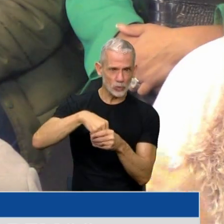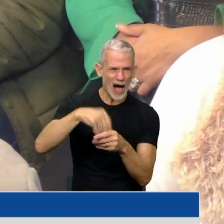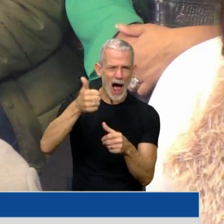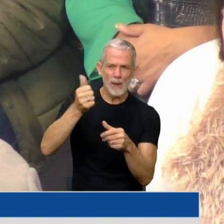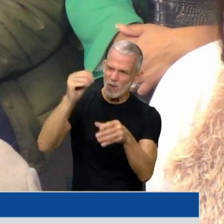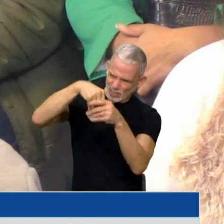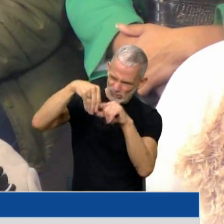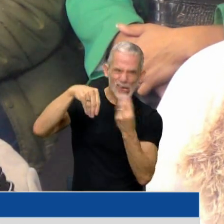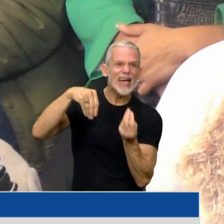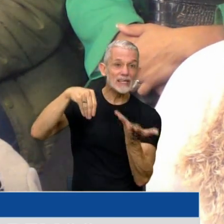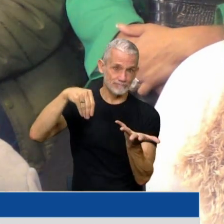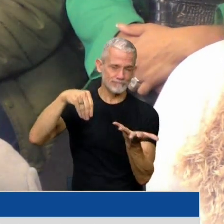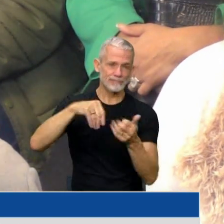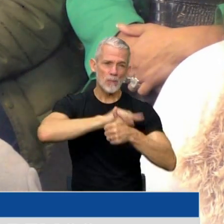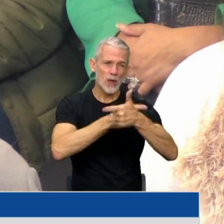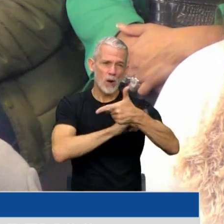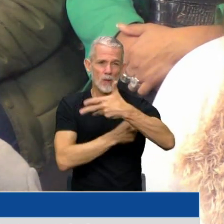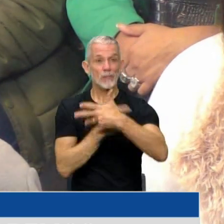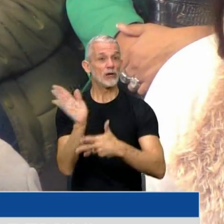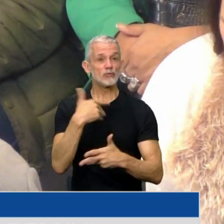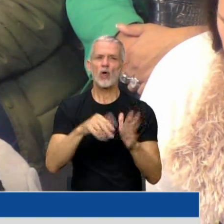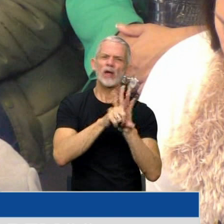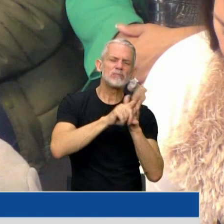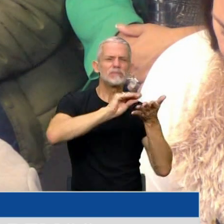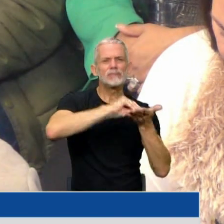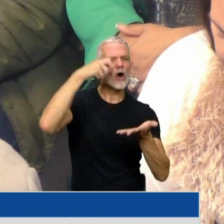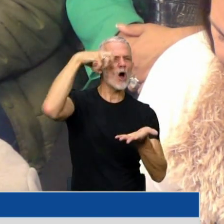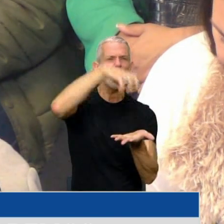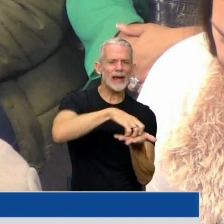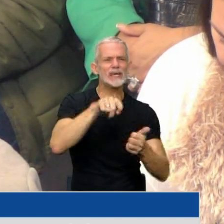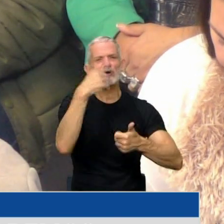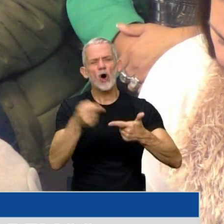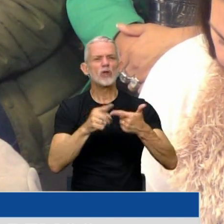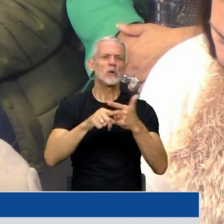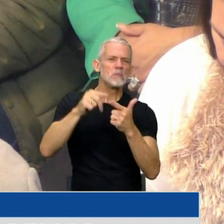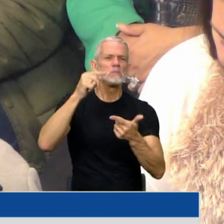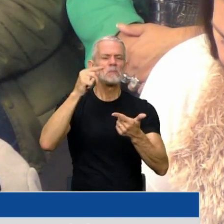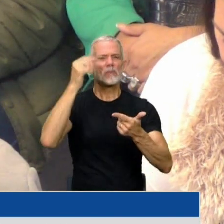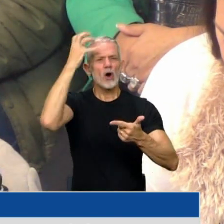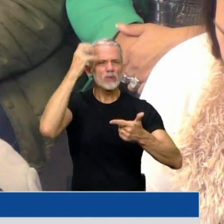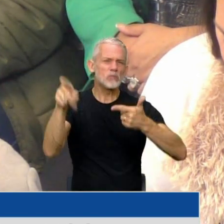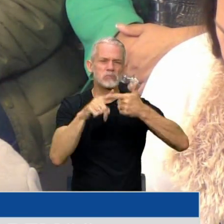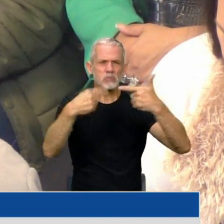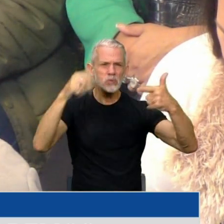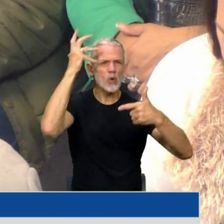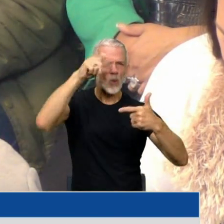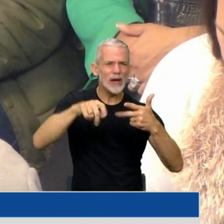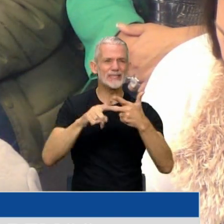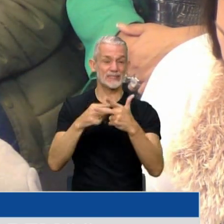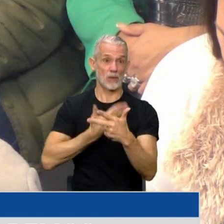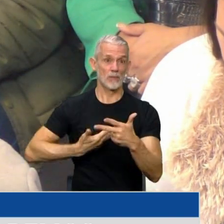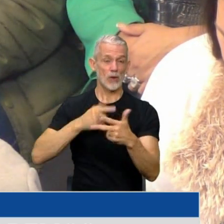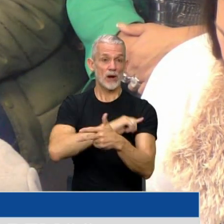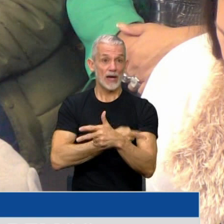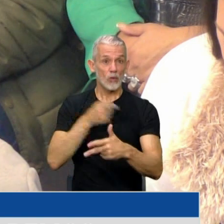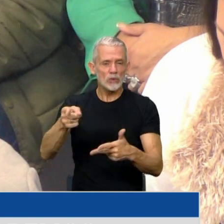en los tres poderes del Estado, todos quienes estamos, nosotros sancionando leyes, otra gente, personas en el Poder Ejecutivo,